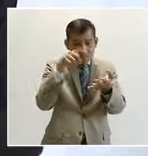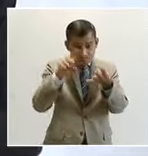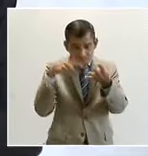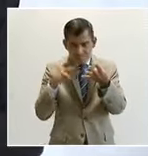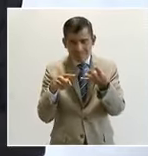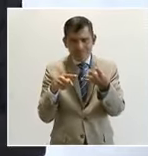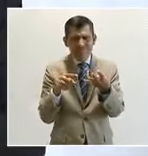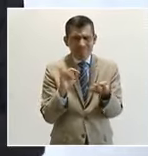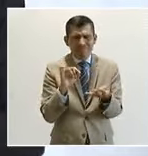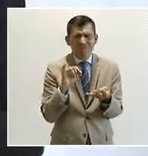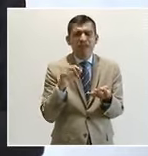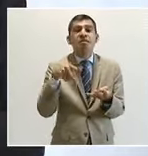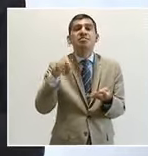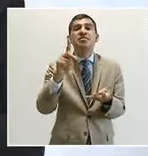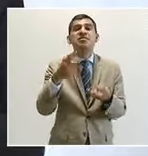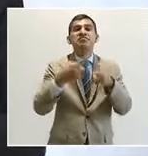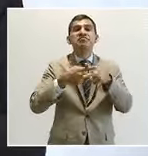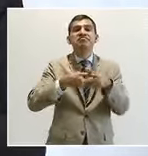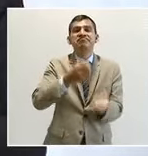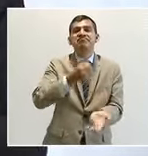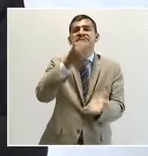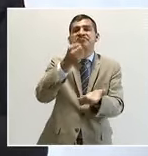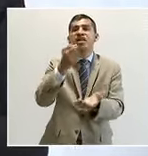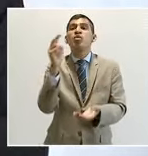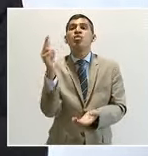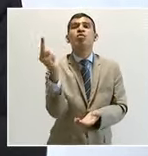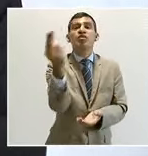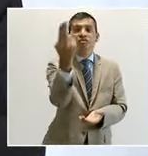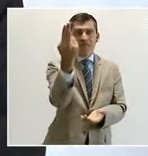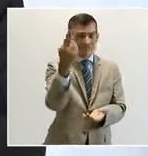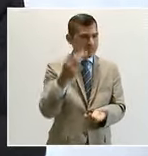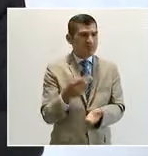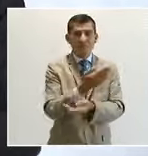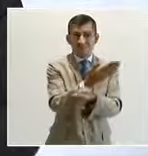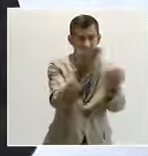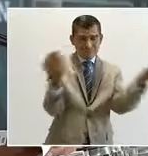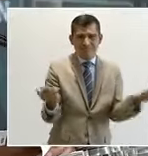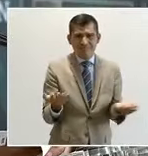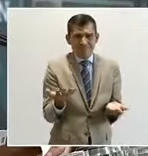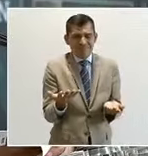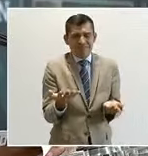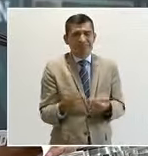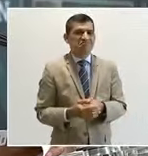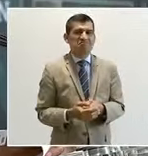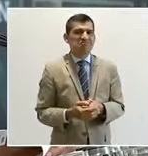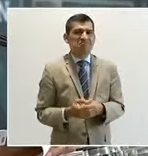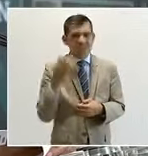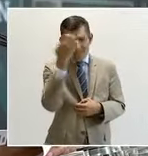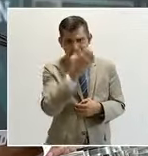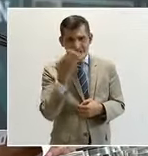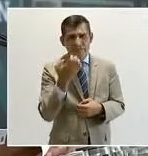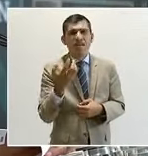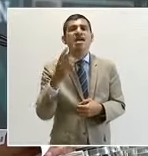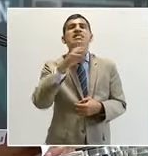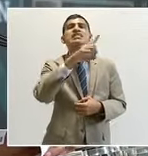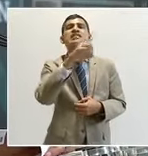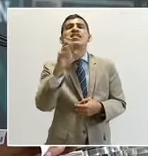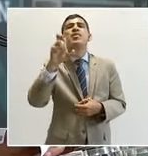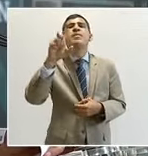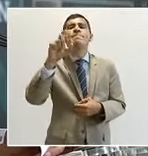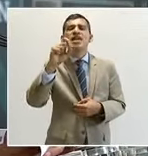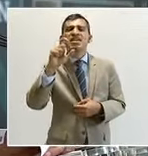cupo porque no había presupuesto para las universidades públicas ponían un examen de 125